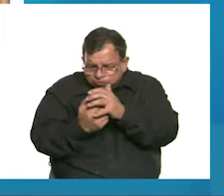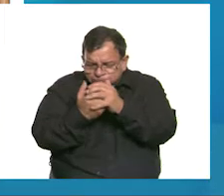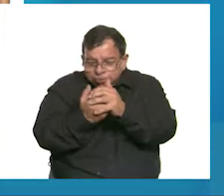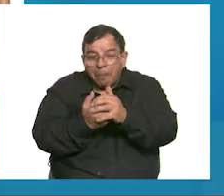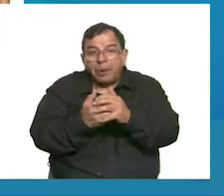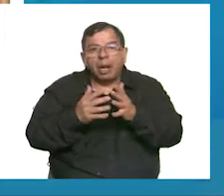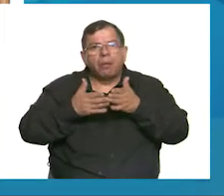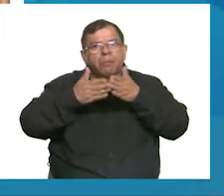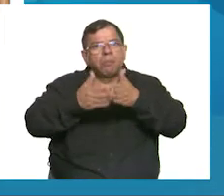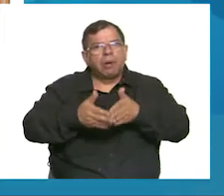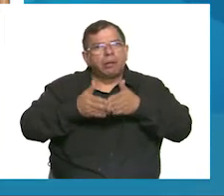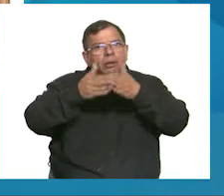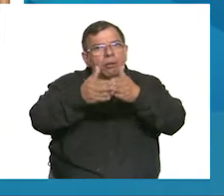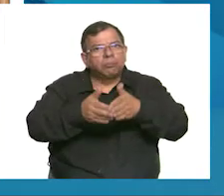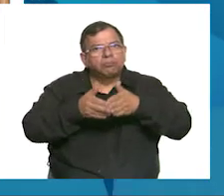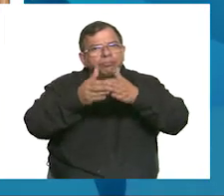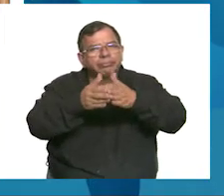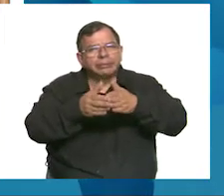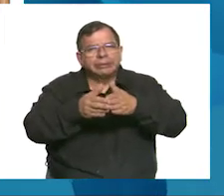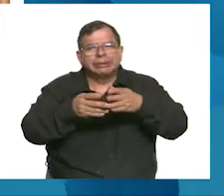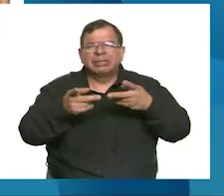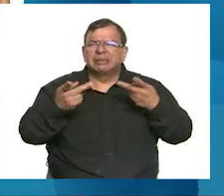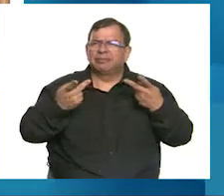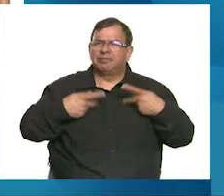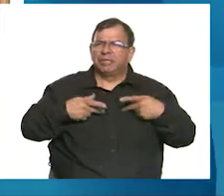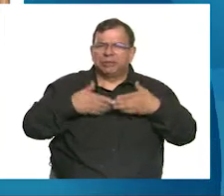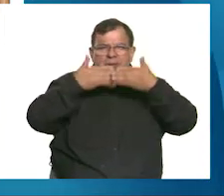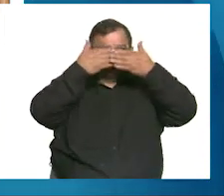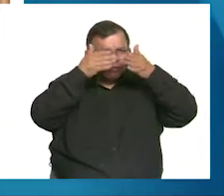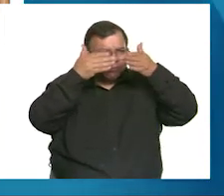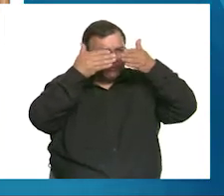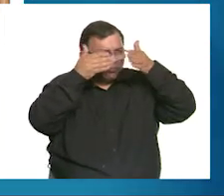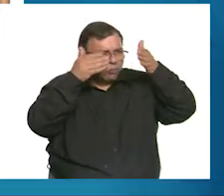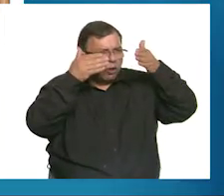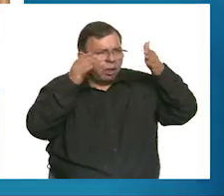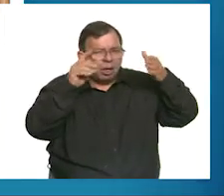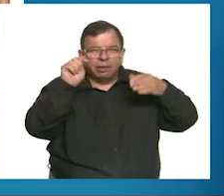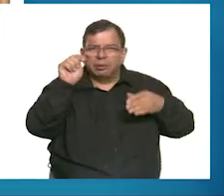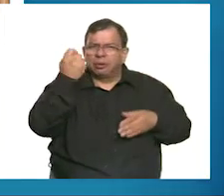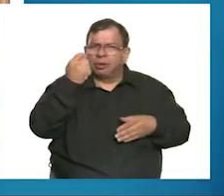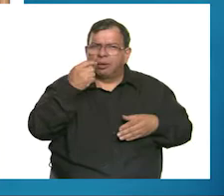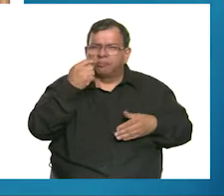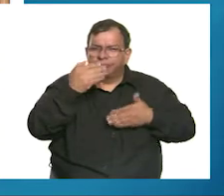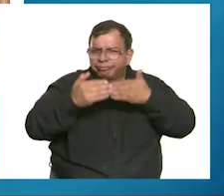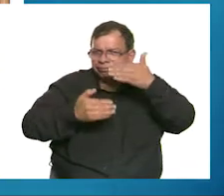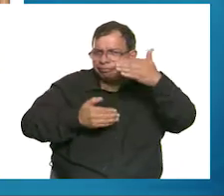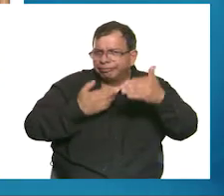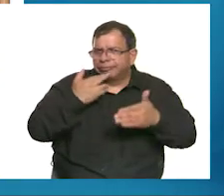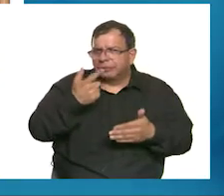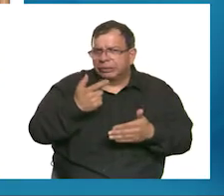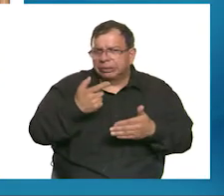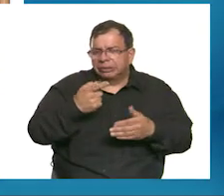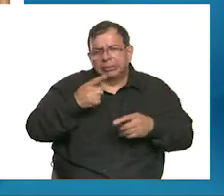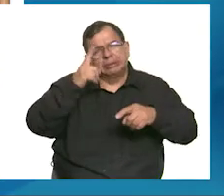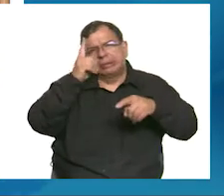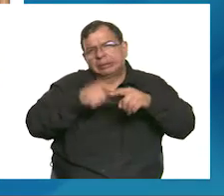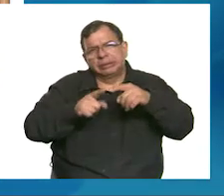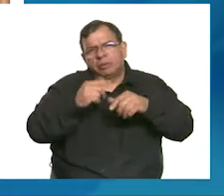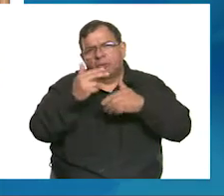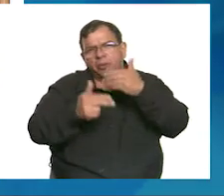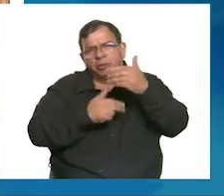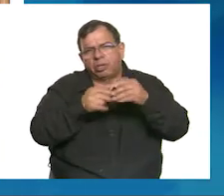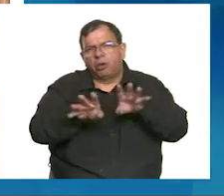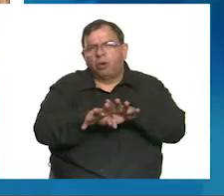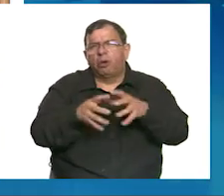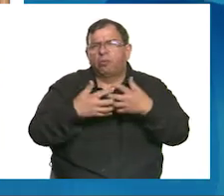barco. A medida que el ser humano incrementó su conocimiento y mejoró la tecnología, sustituyó las máquinas de vapor por